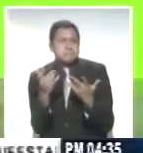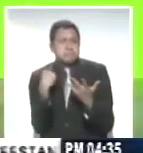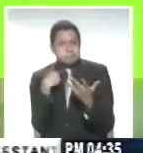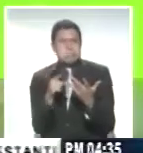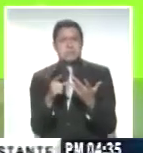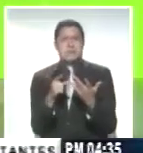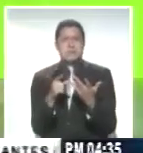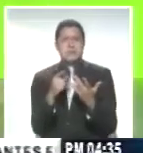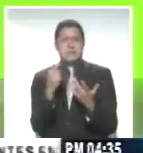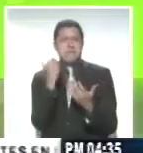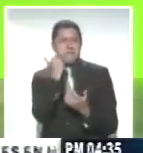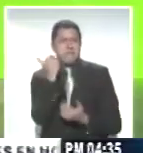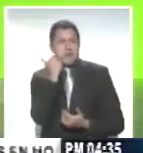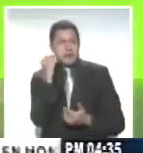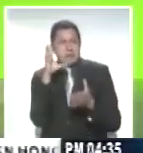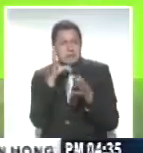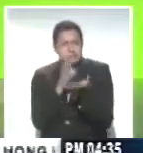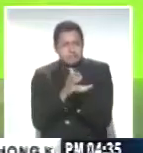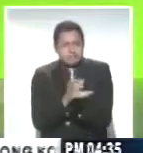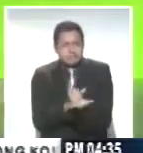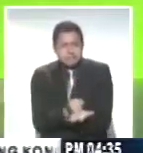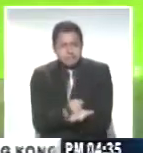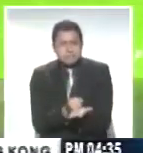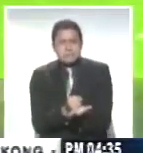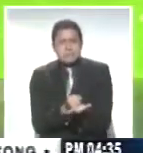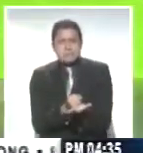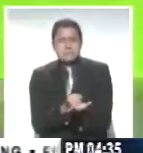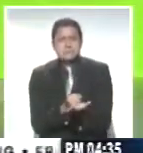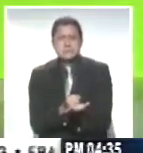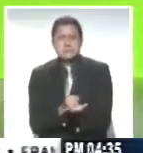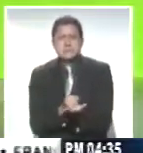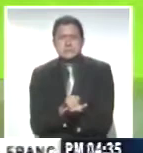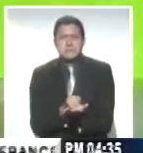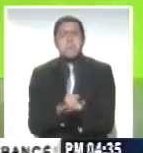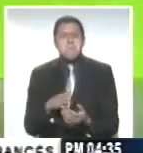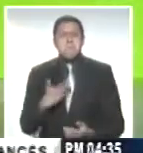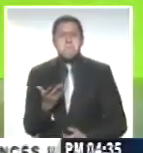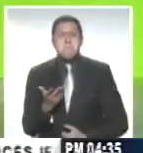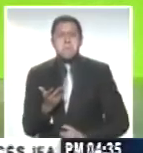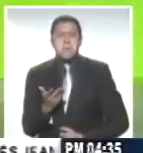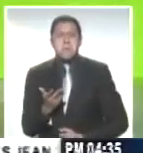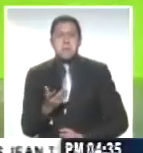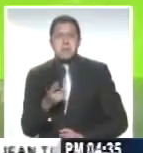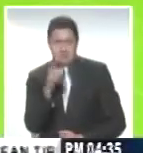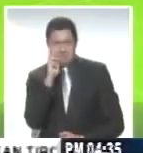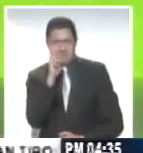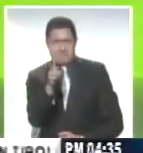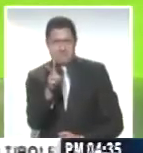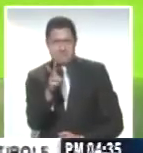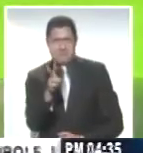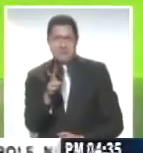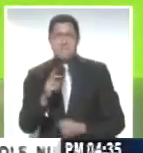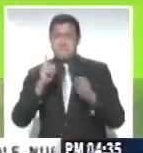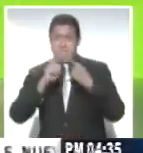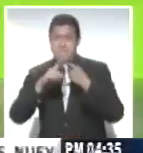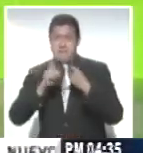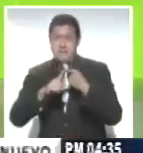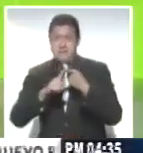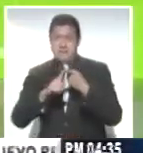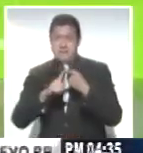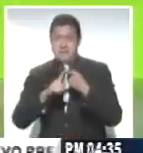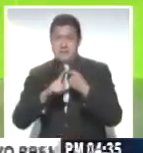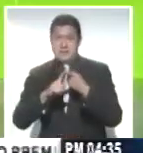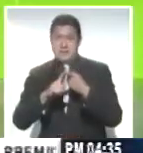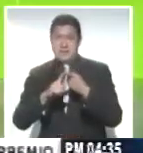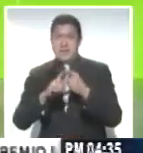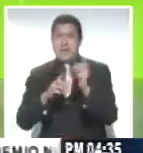producen esta compresión a este nivel, la podemos enumerar, dentro de ellas las primeras tal vez sean las llamadas